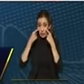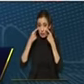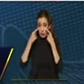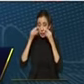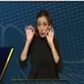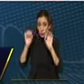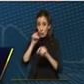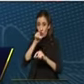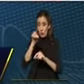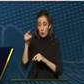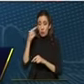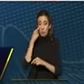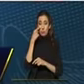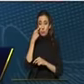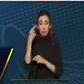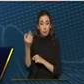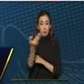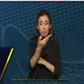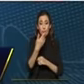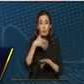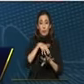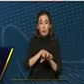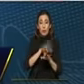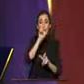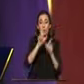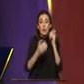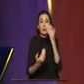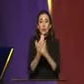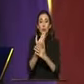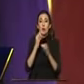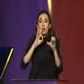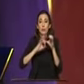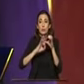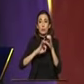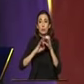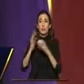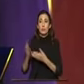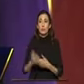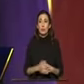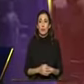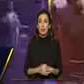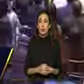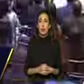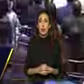están puestos en ustedes, queridos integrantes del nuevo Consejo de Participación Ciudadana.